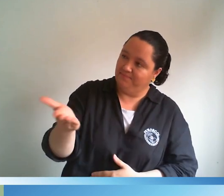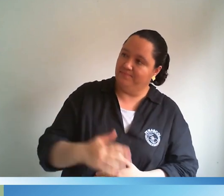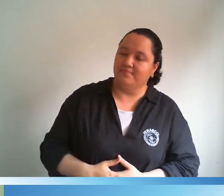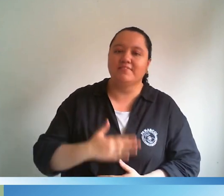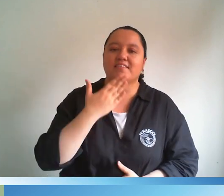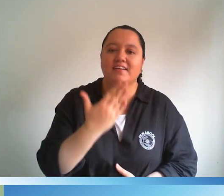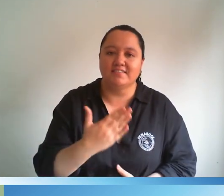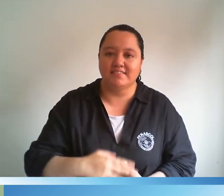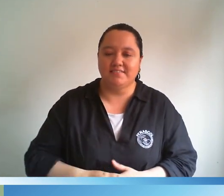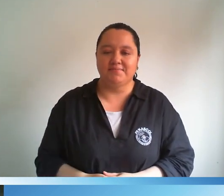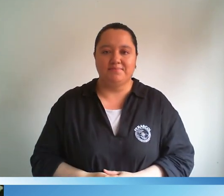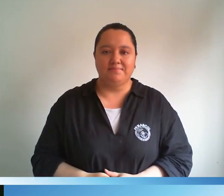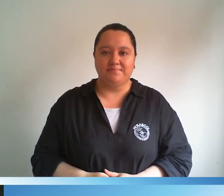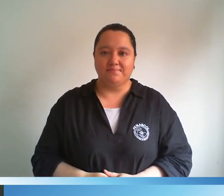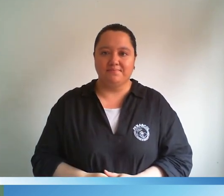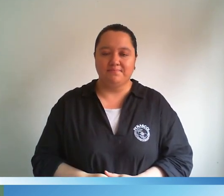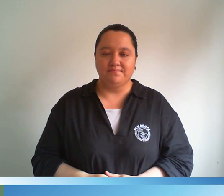toma asiento. Gracias.